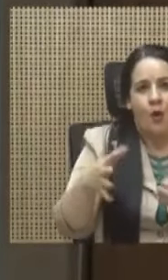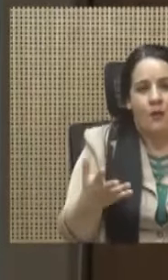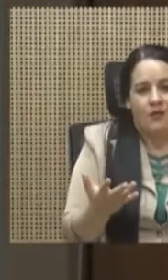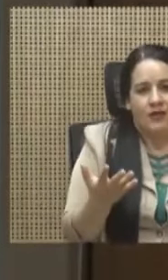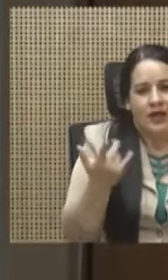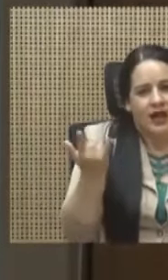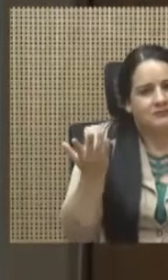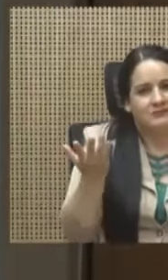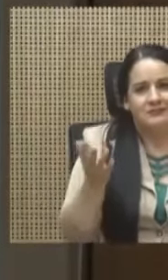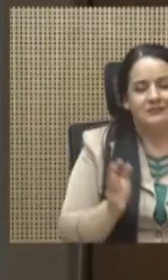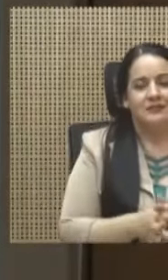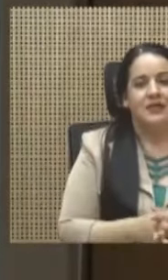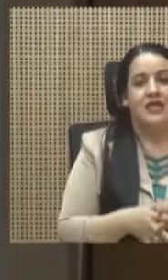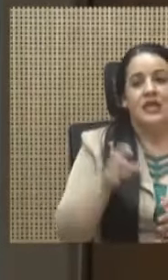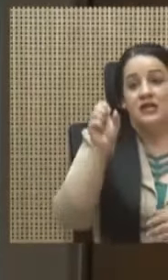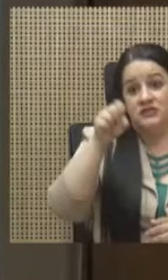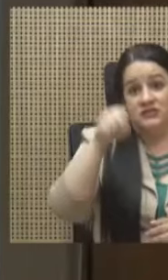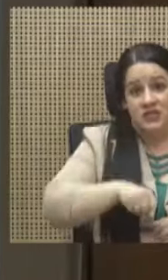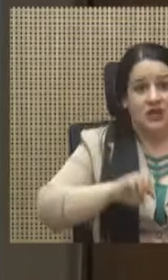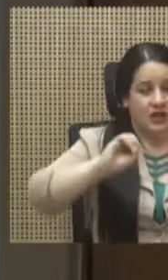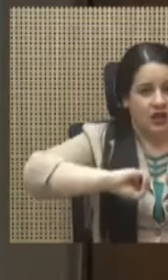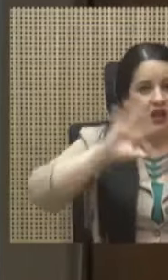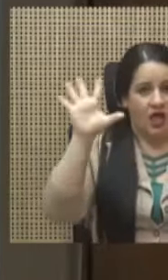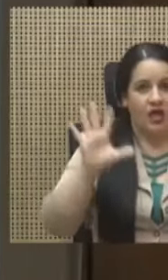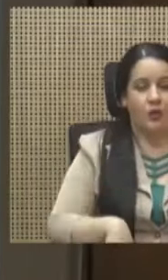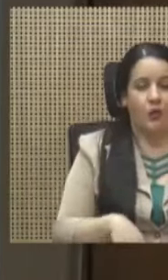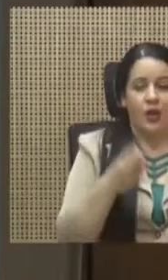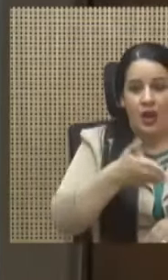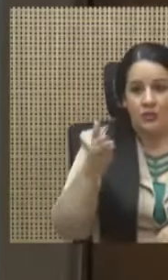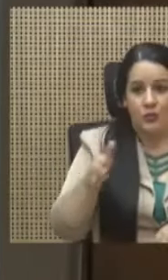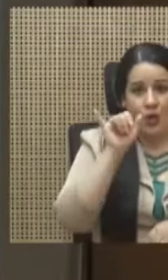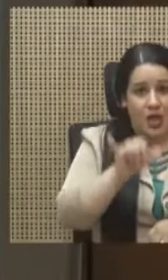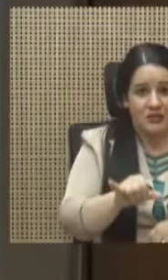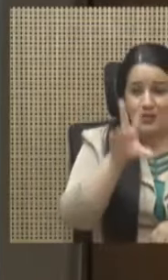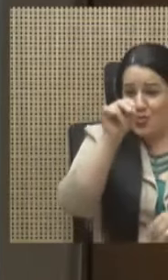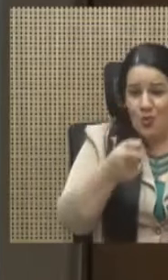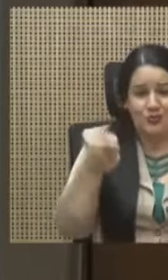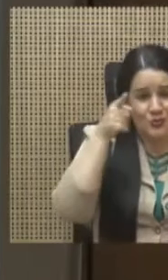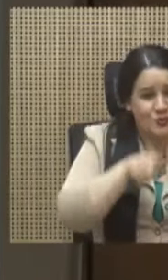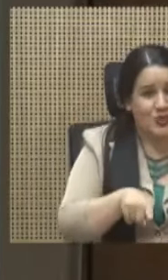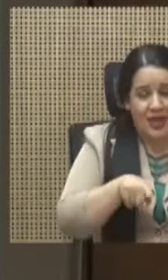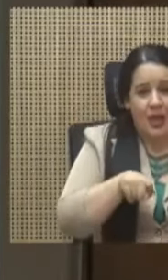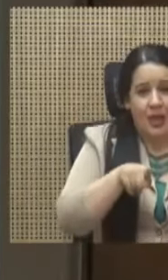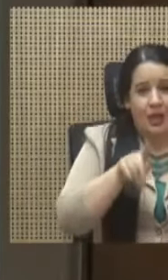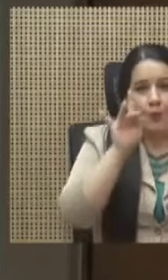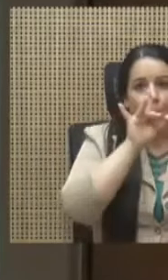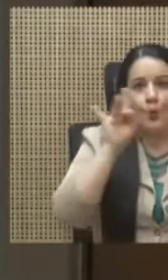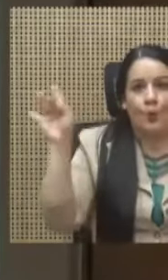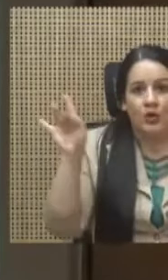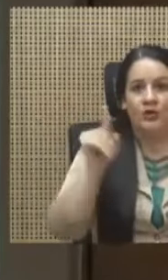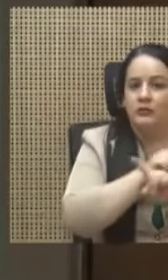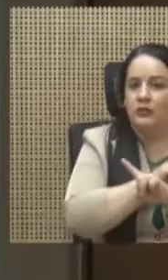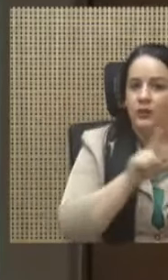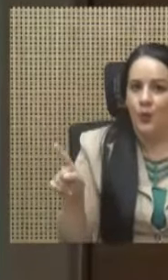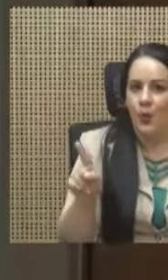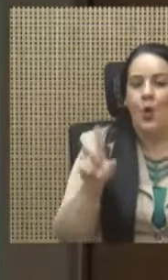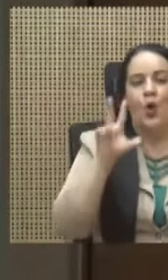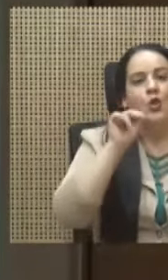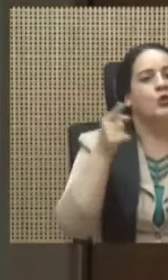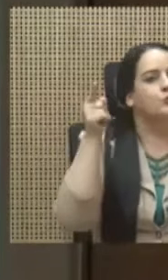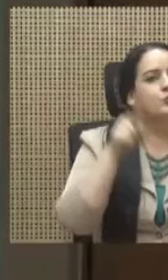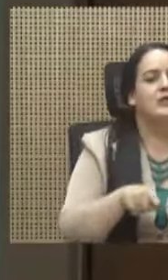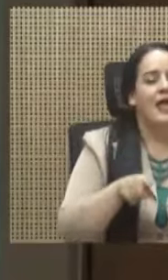este y sí claro claro es que las cosas no suceden en el vacío las cosas no suceden de la